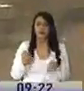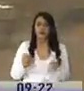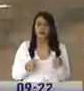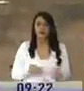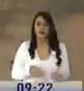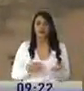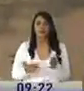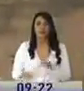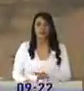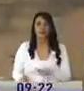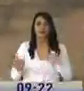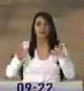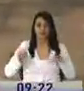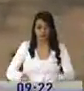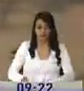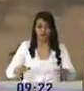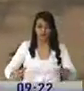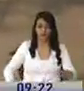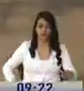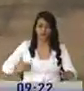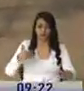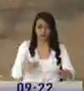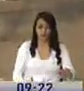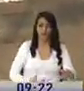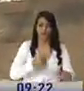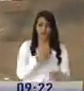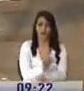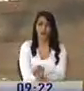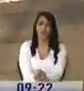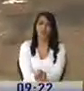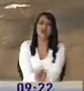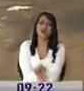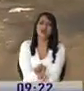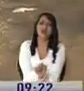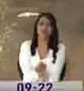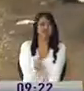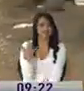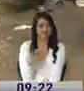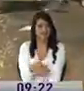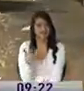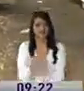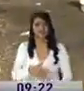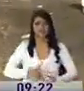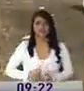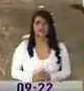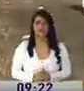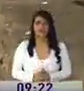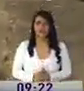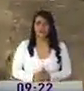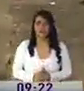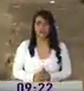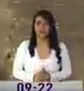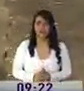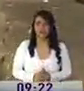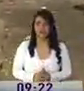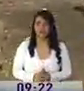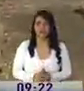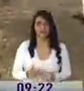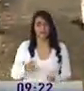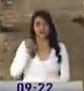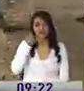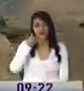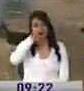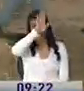encontraba embalado amarrado y dejado en la cajuela inmediatamente y llamaron ya unidades